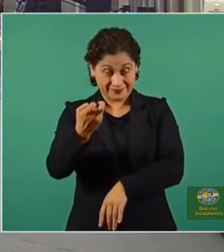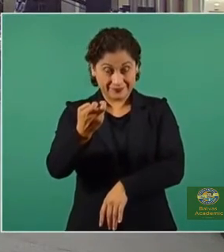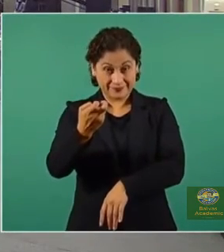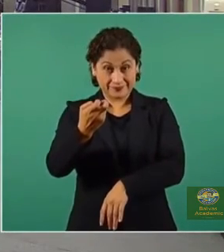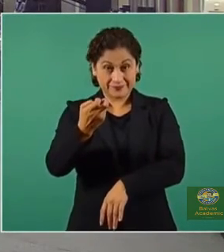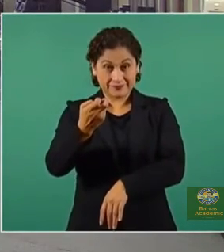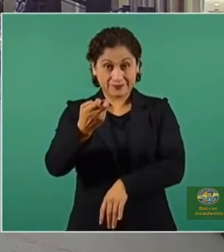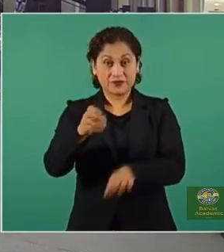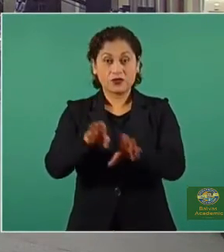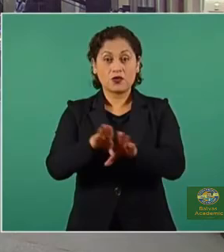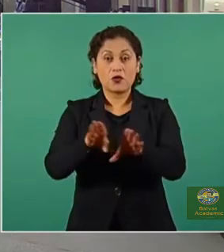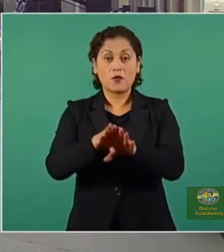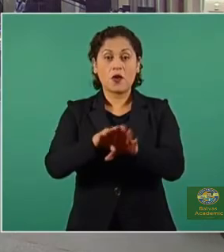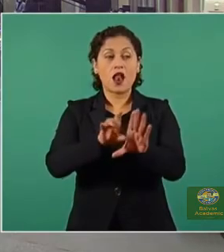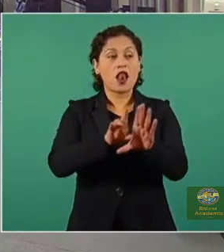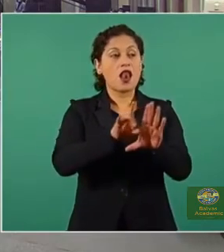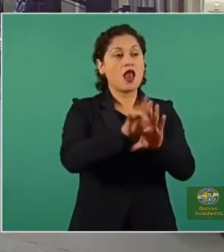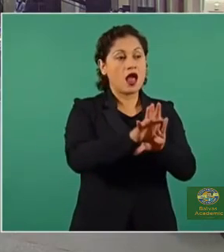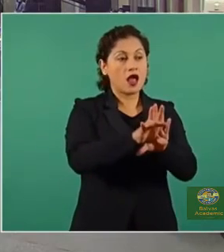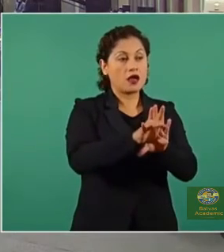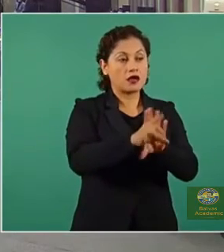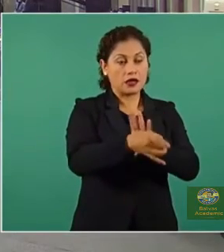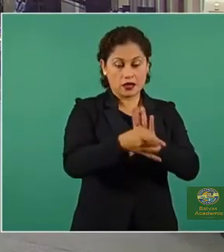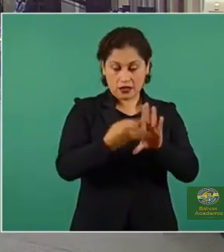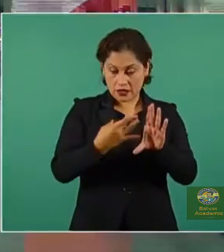se retuitean.